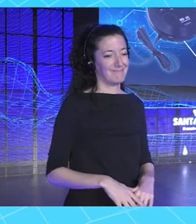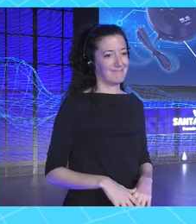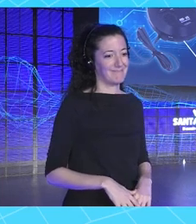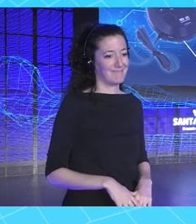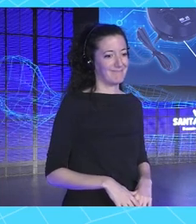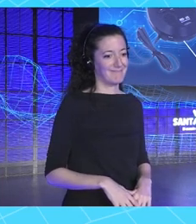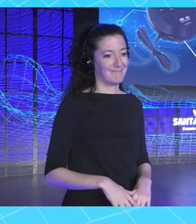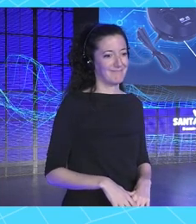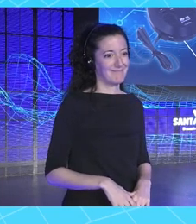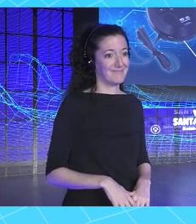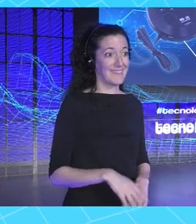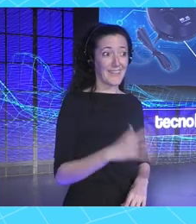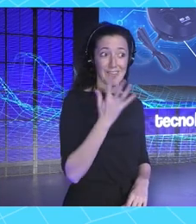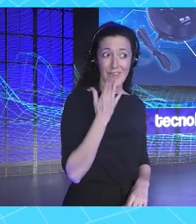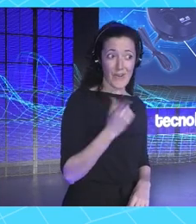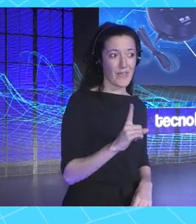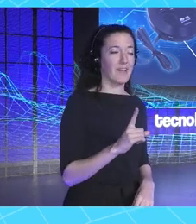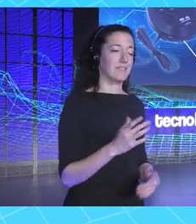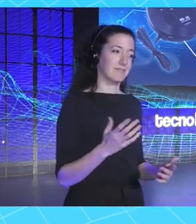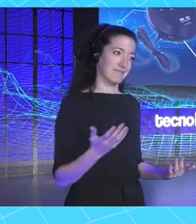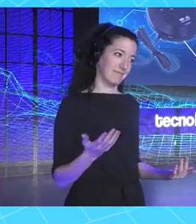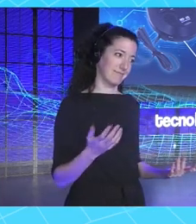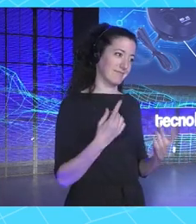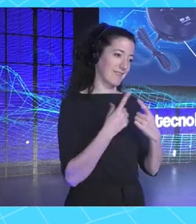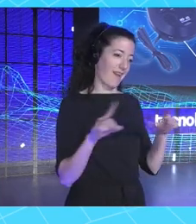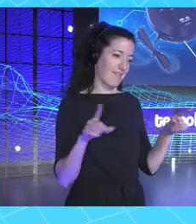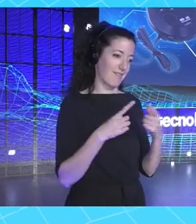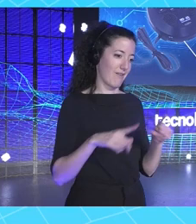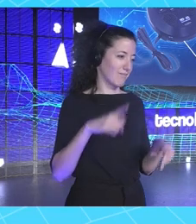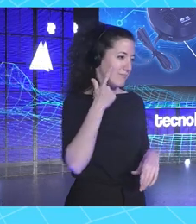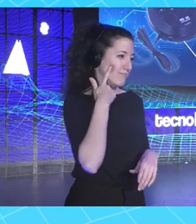pues si no la sabéis mal porque esa es una danuel muy conocida